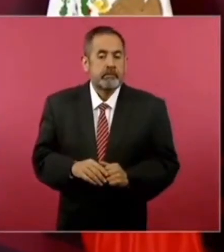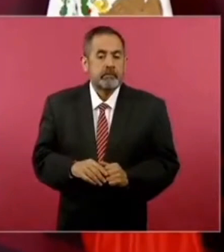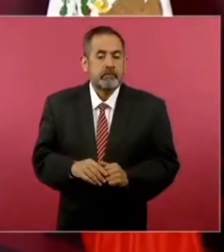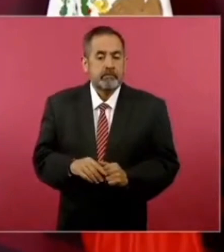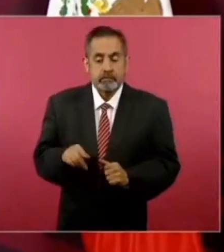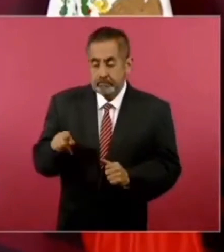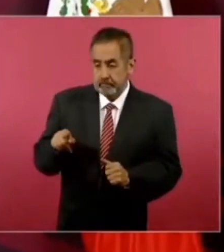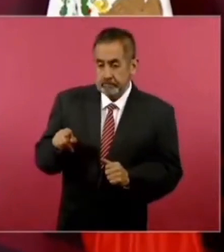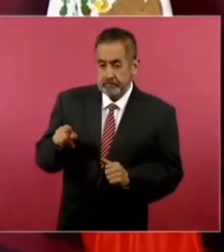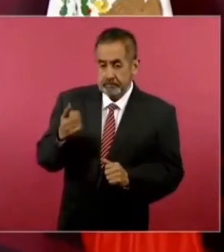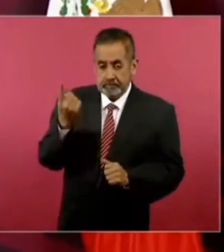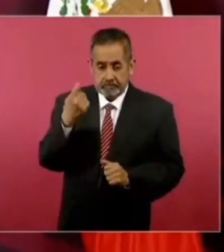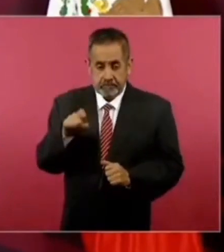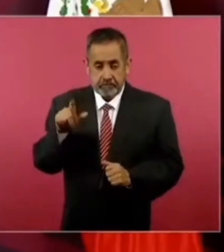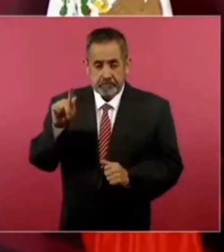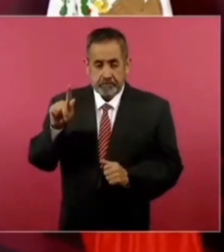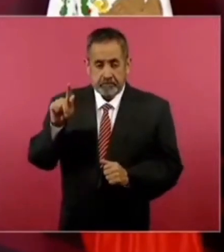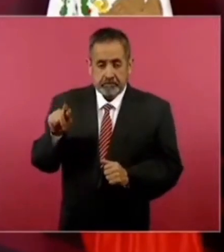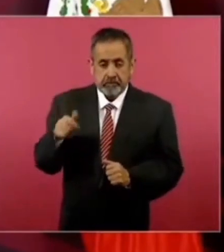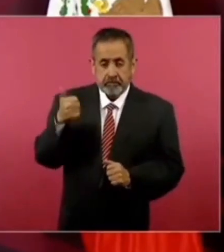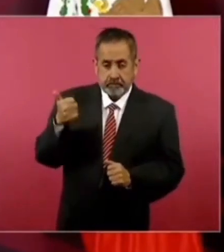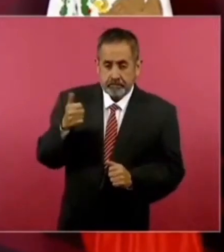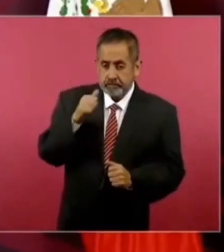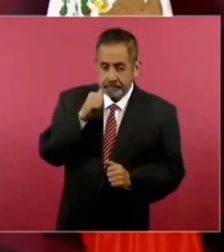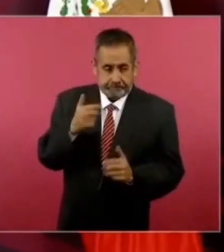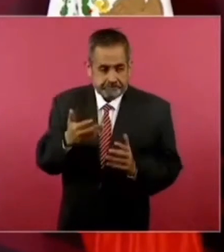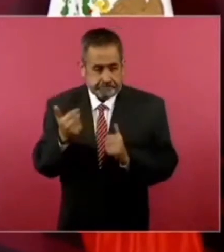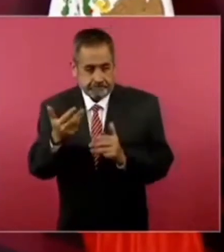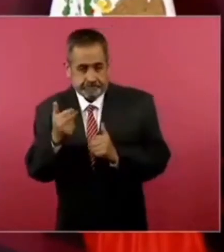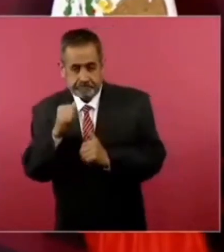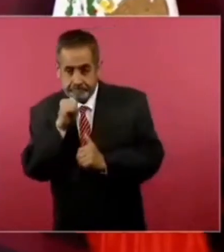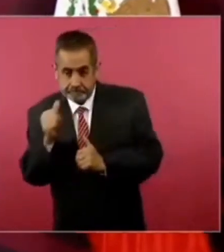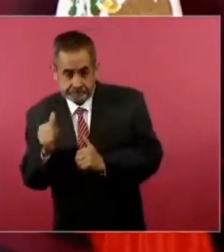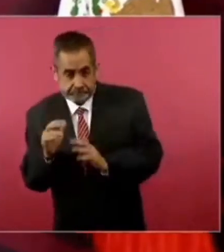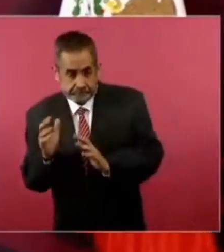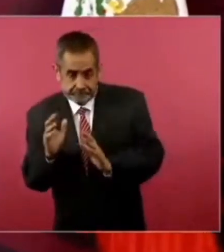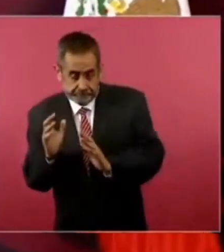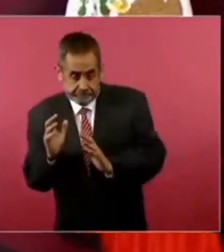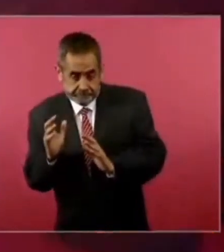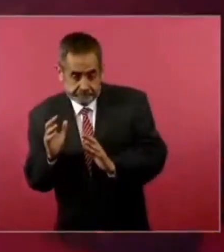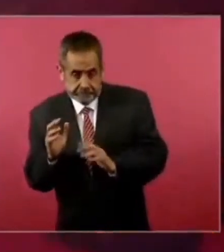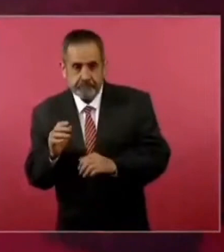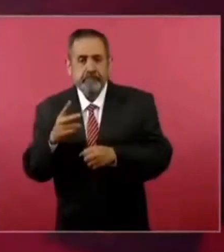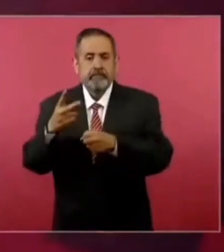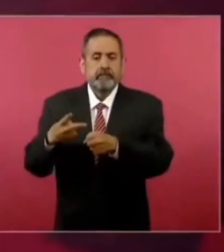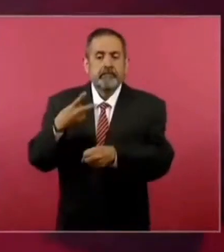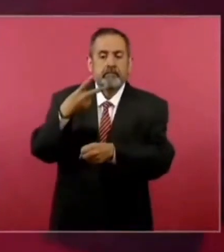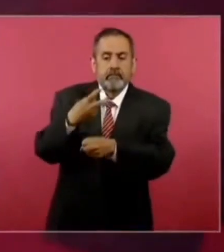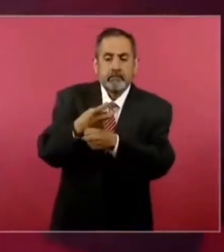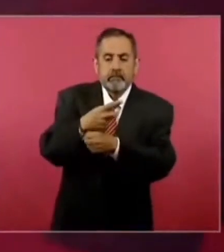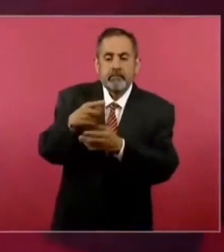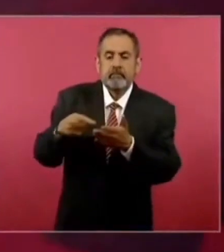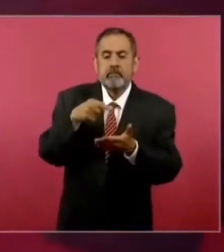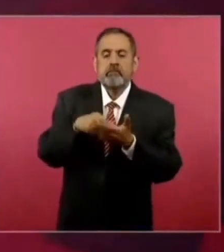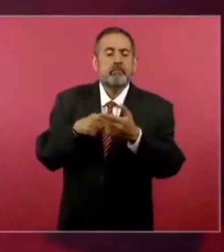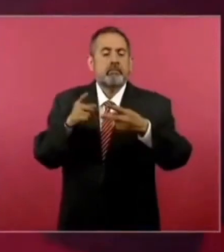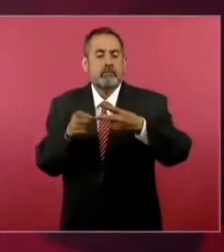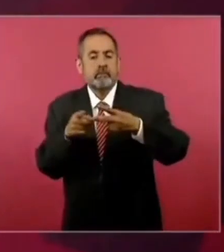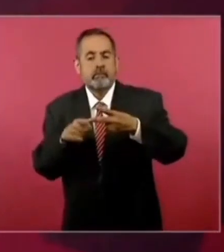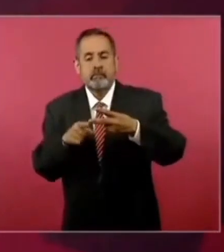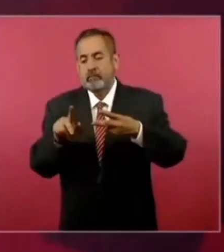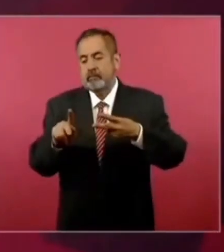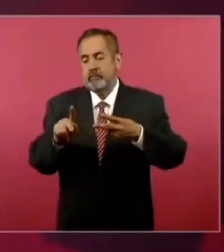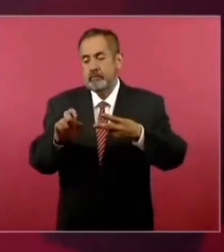logra tener los 176, entonces el segundo lugar, que en este caso es